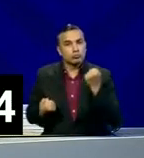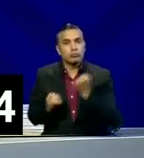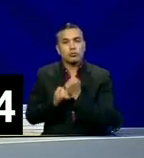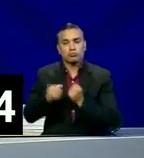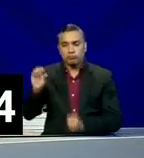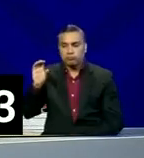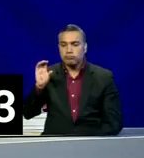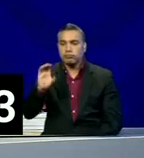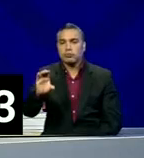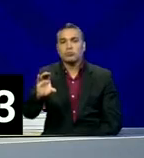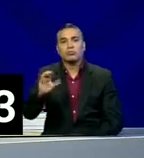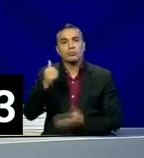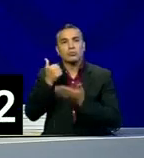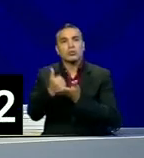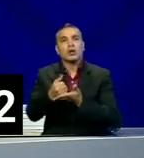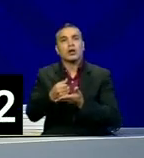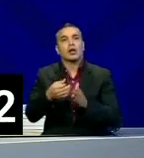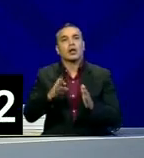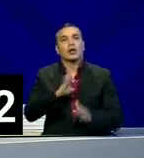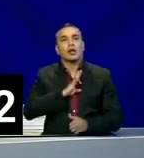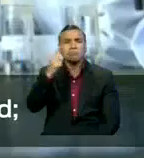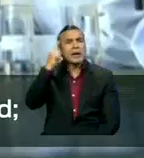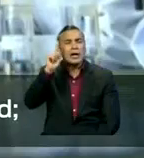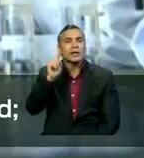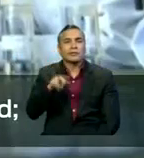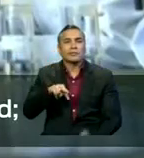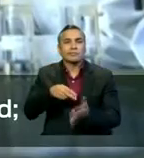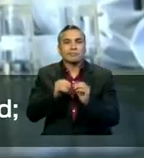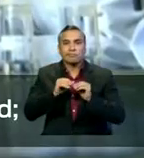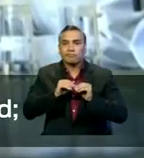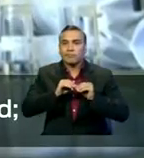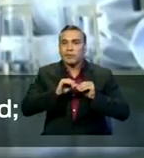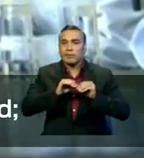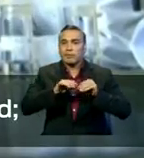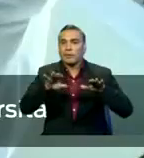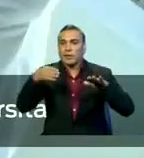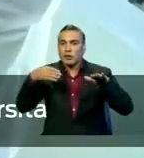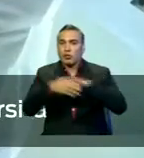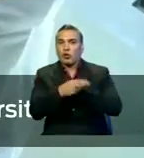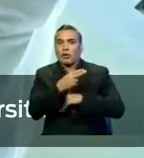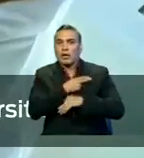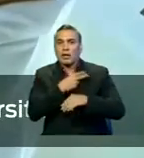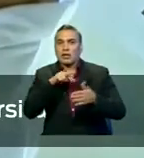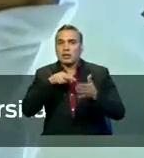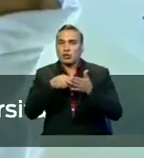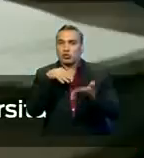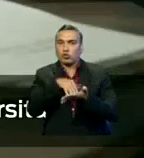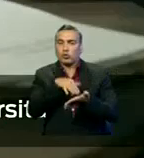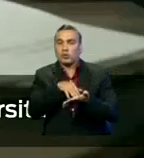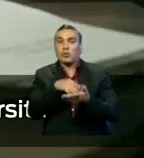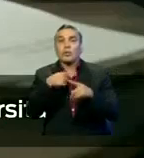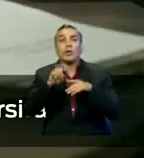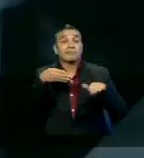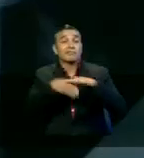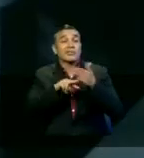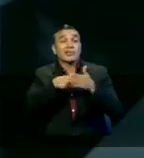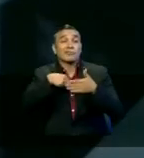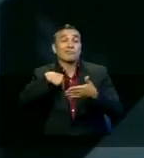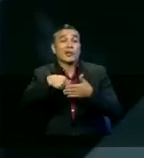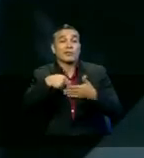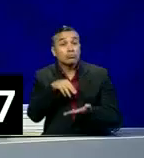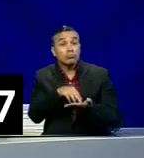con asistencia técnica internacional. Y ya en el ámbito educativo, se enfocaron en la educación superior y becas